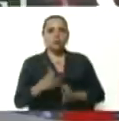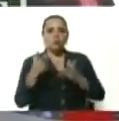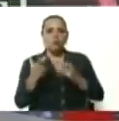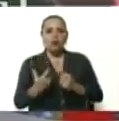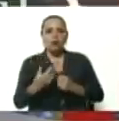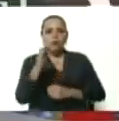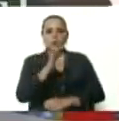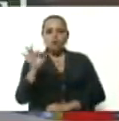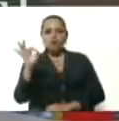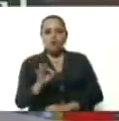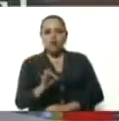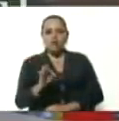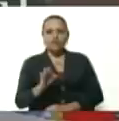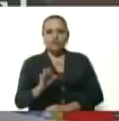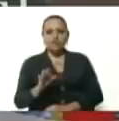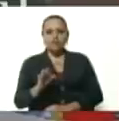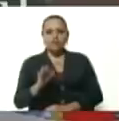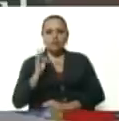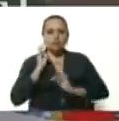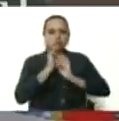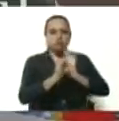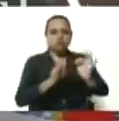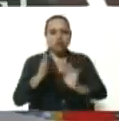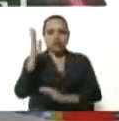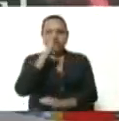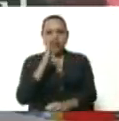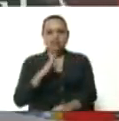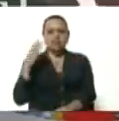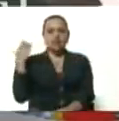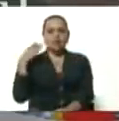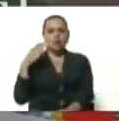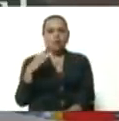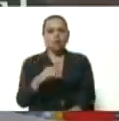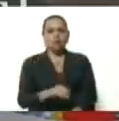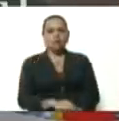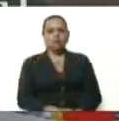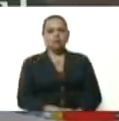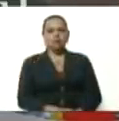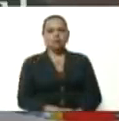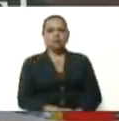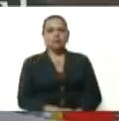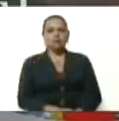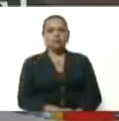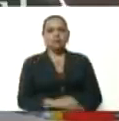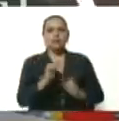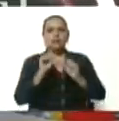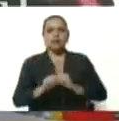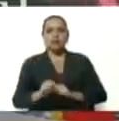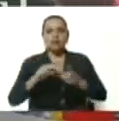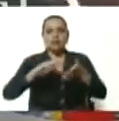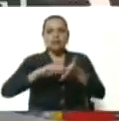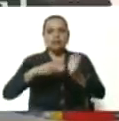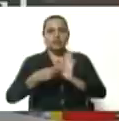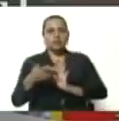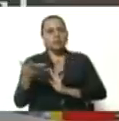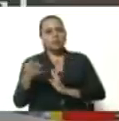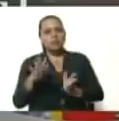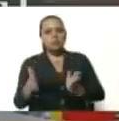porcentaje son del virus colombiano, del virus de Brasil, de importado? Imagínese, significa prácticamente